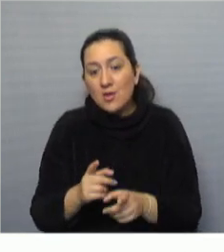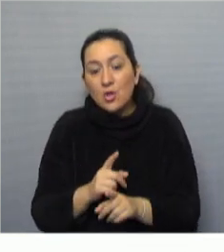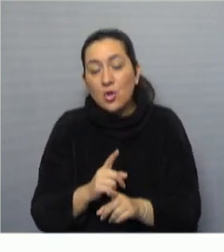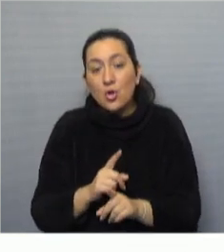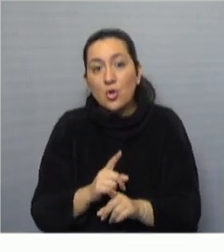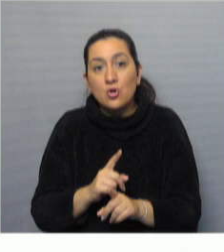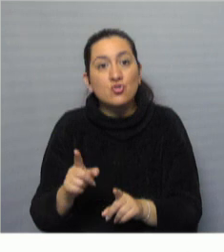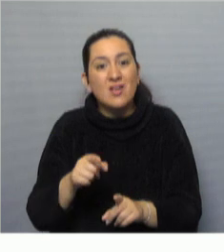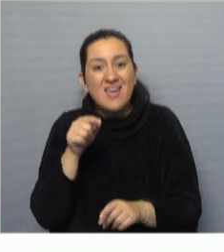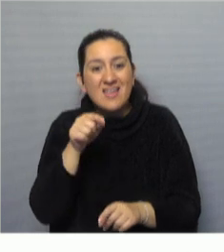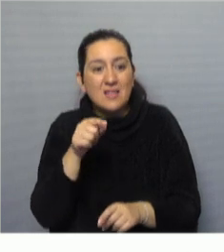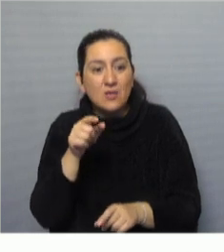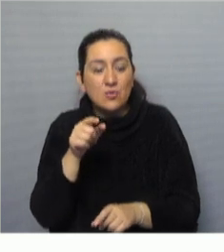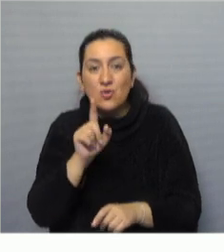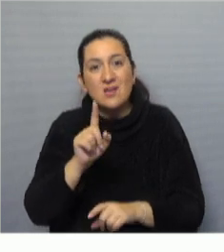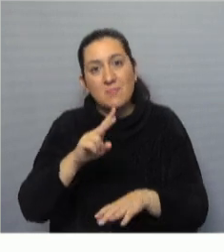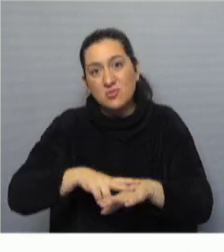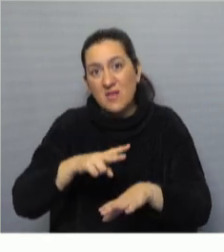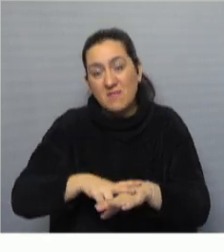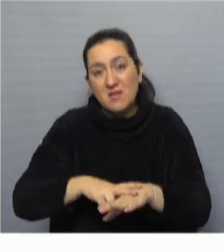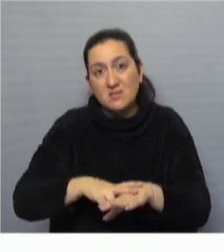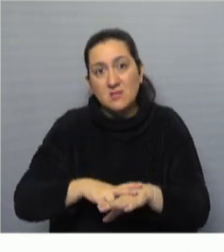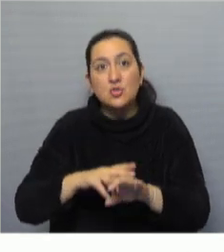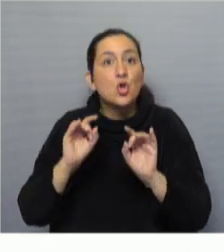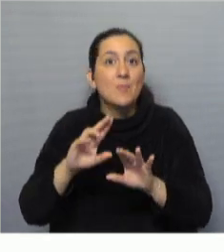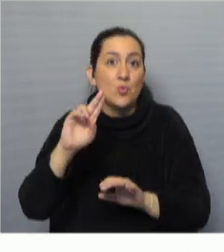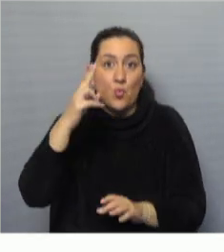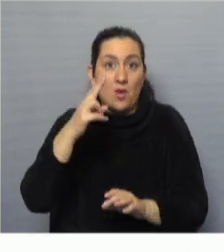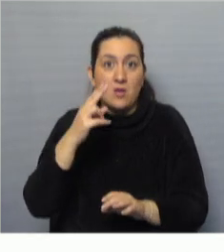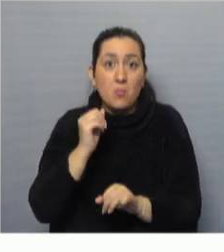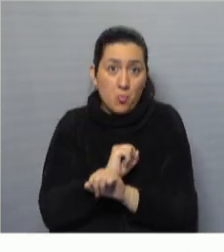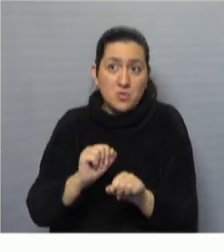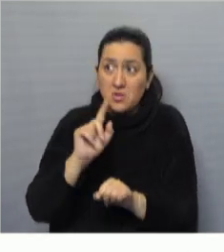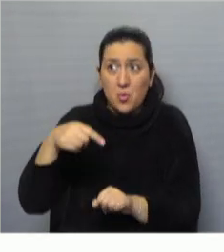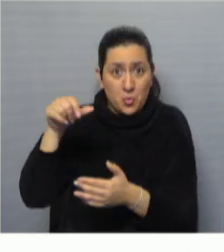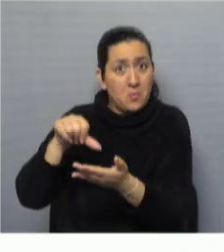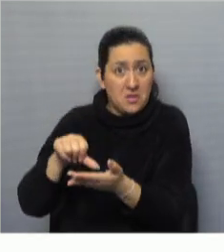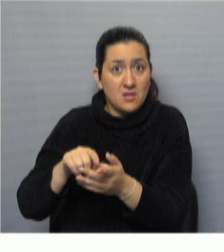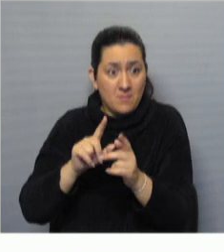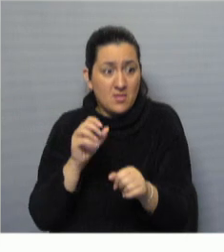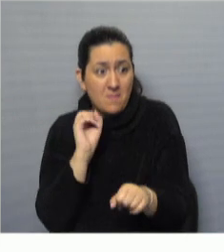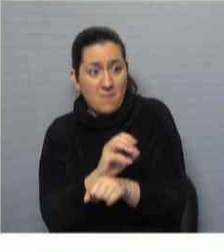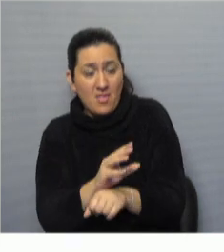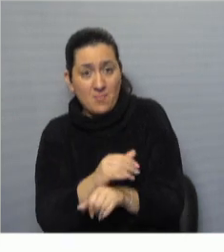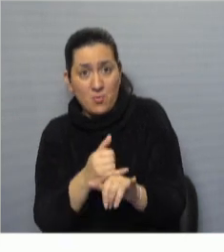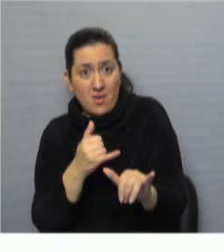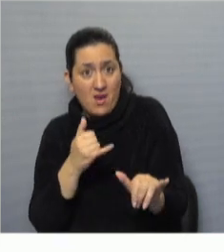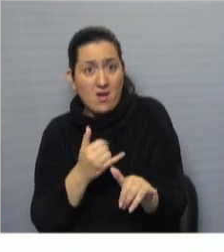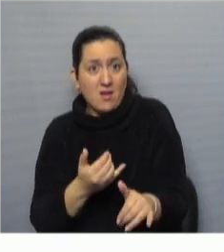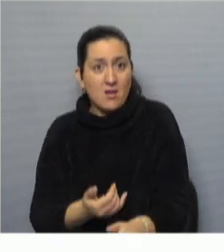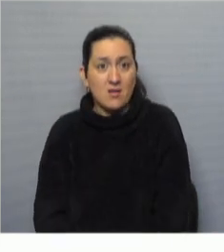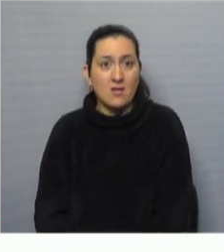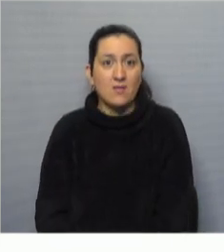estos ataques provienen desde uruguay sino que provienen de otros países este y finalmente respecto